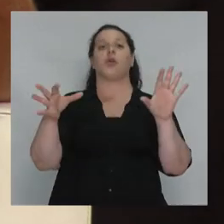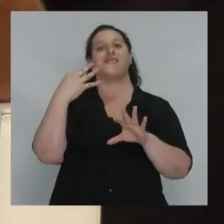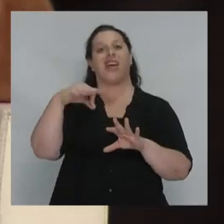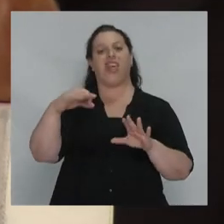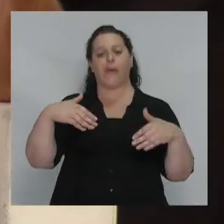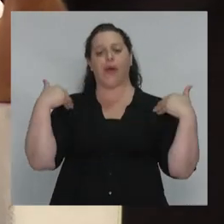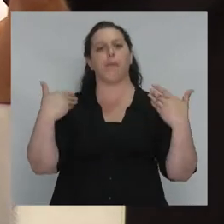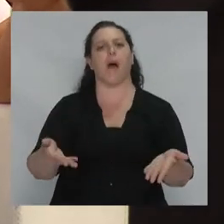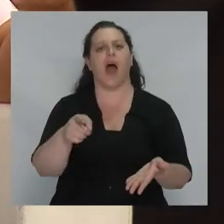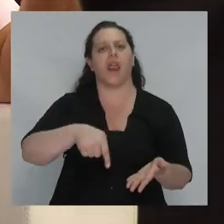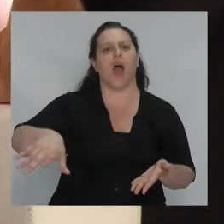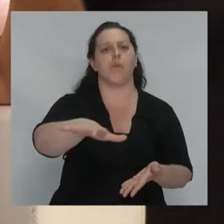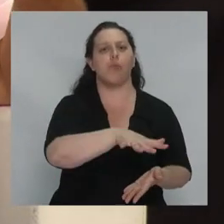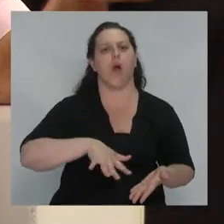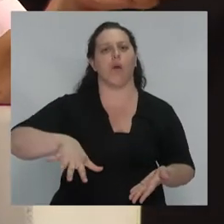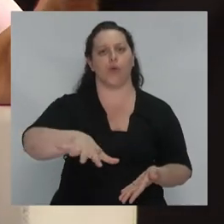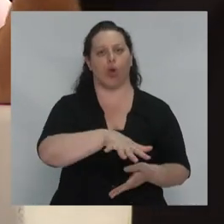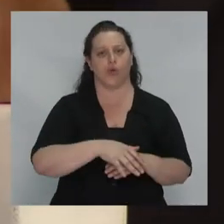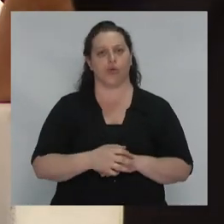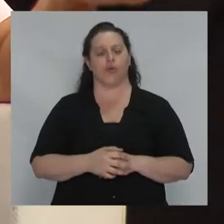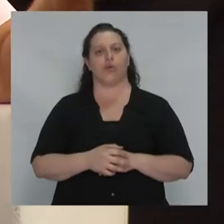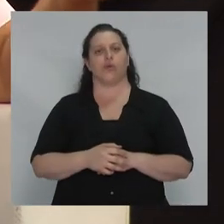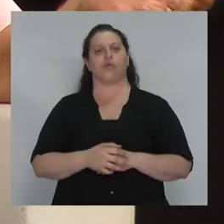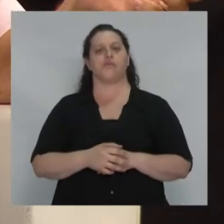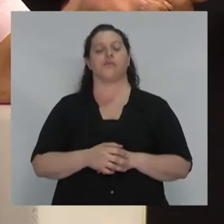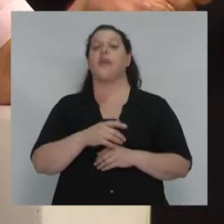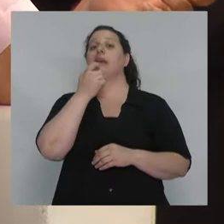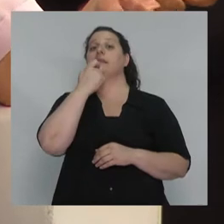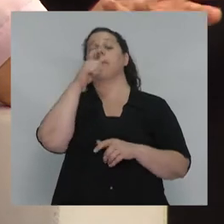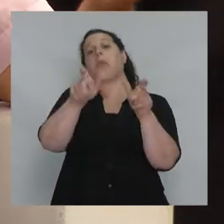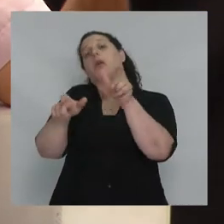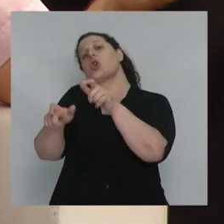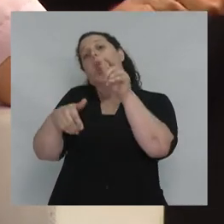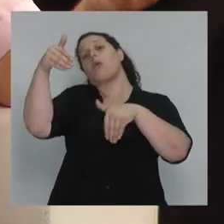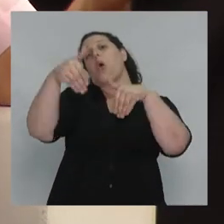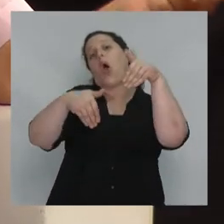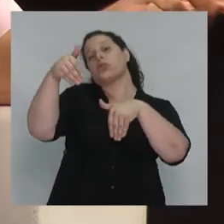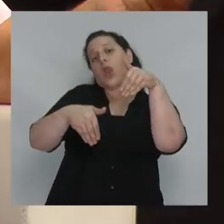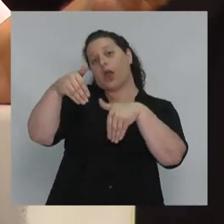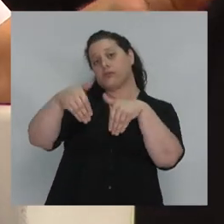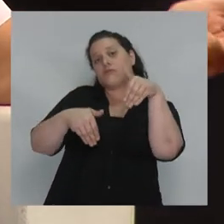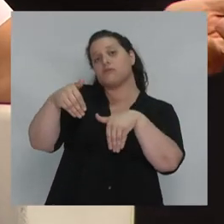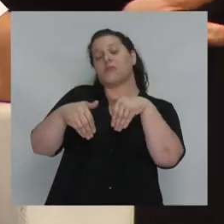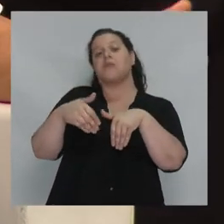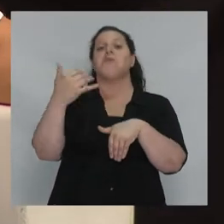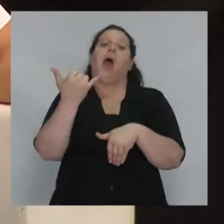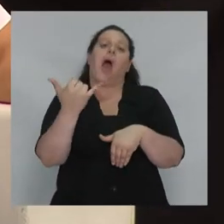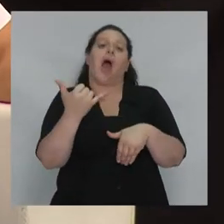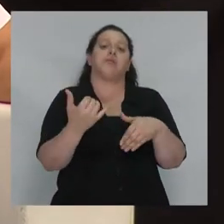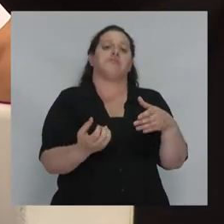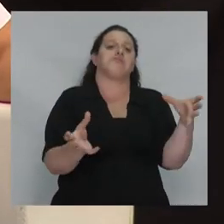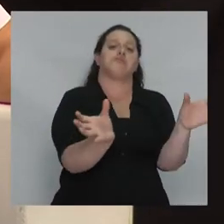el pueblo. ¿Qué sacamos con que la gente vote? ¿Qué sacamos con que haya partidos, si los